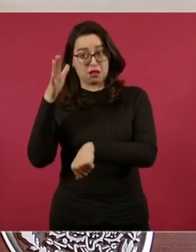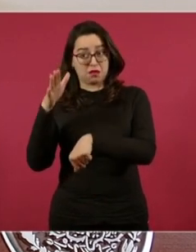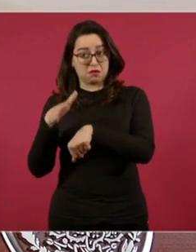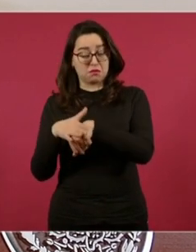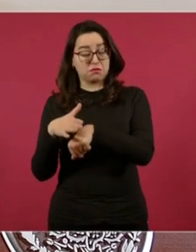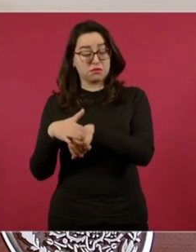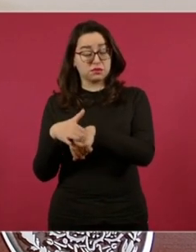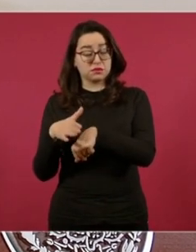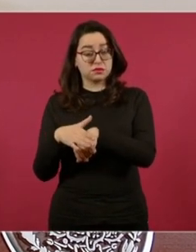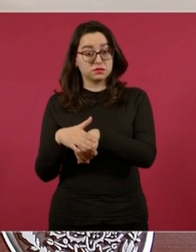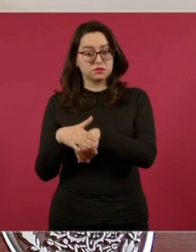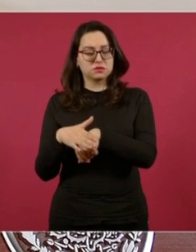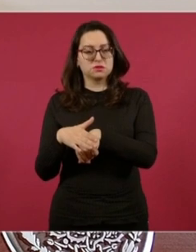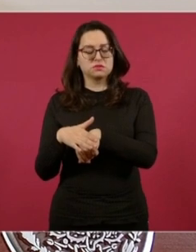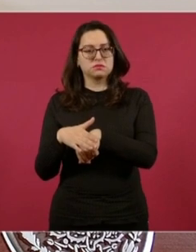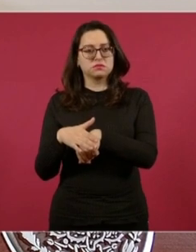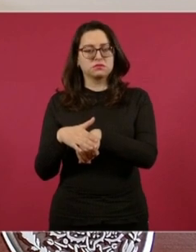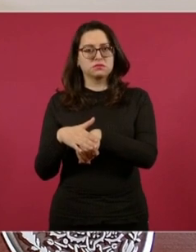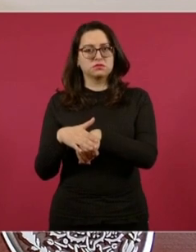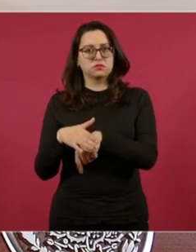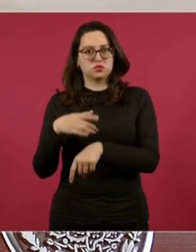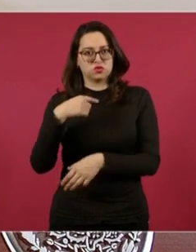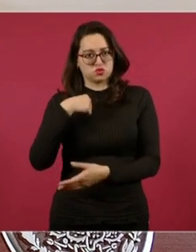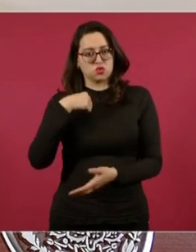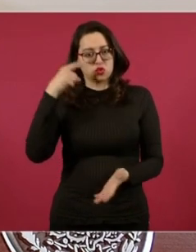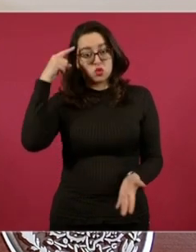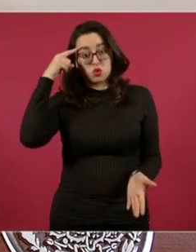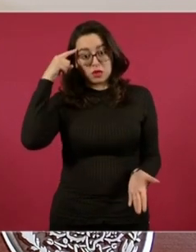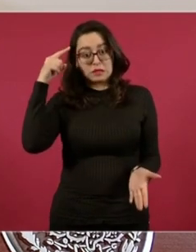creo fielmente,